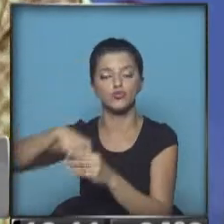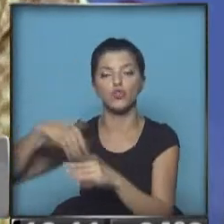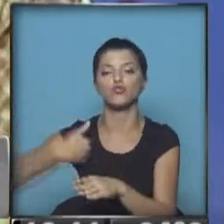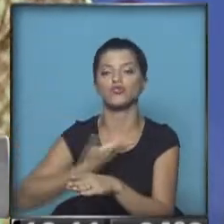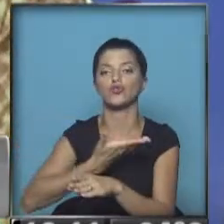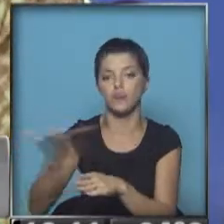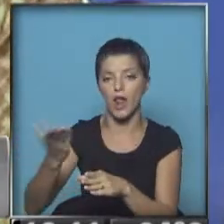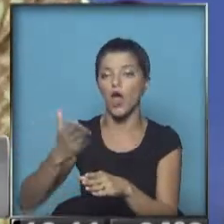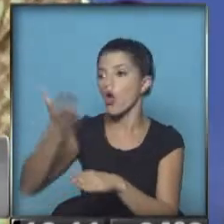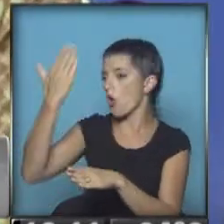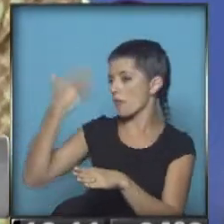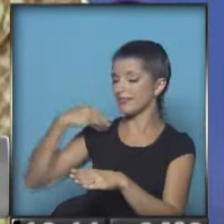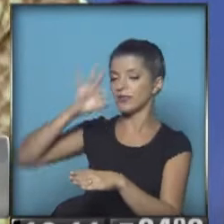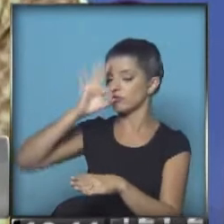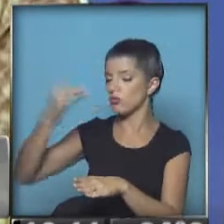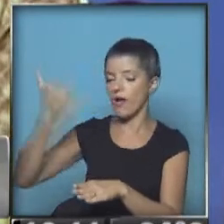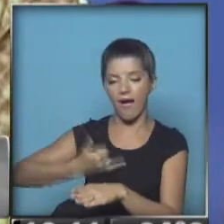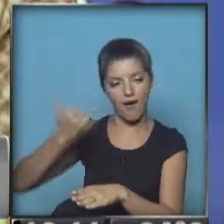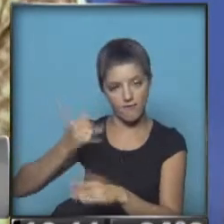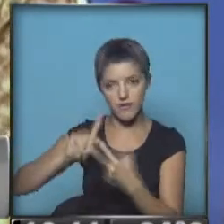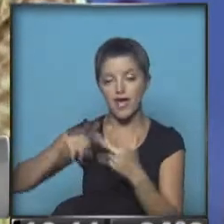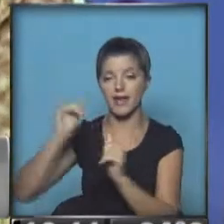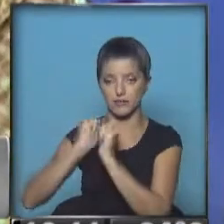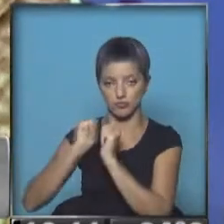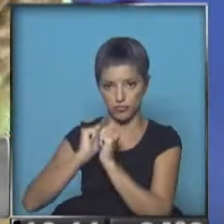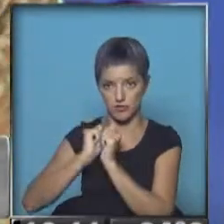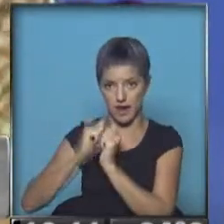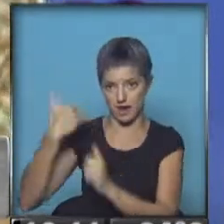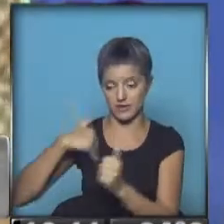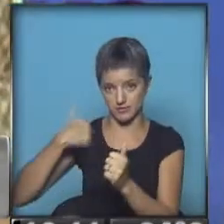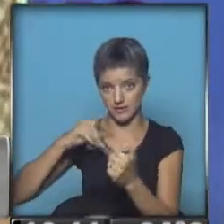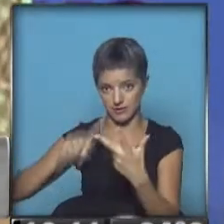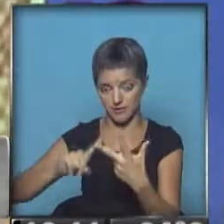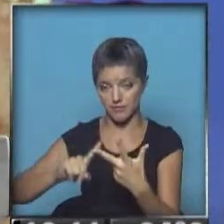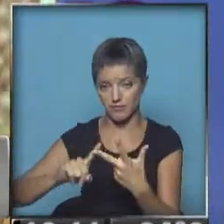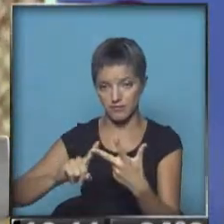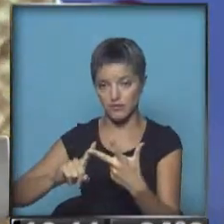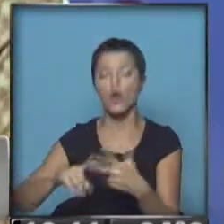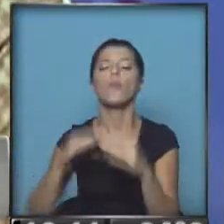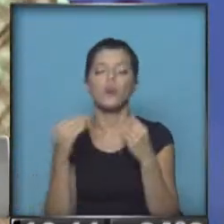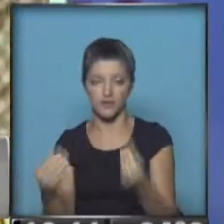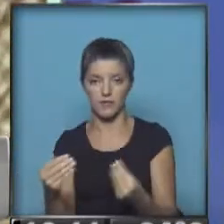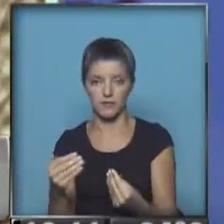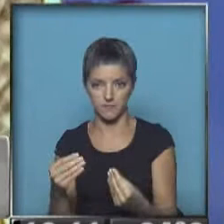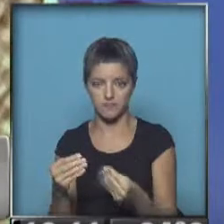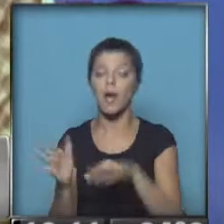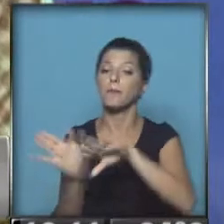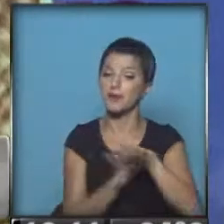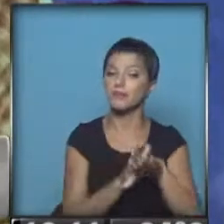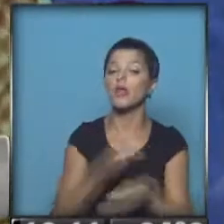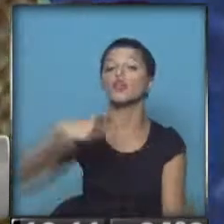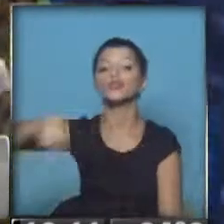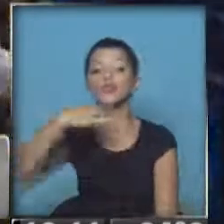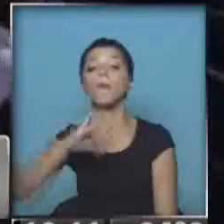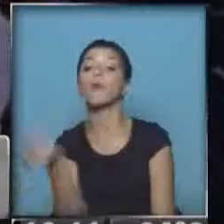como nunca se llevaron adelante en la historia de nuestro país. Porque además tenemos que agregarle